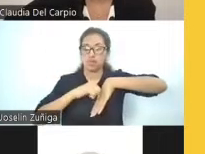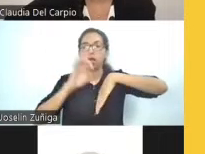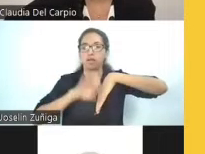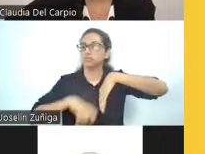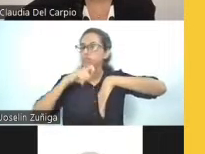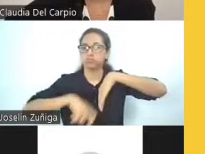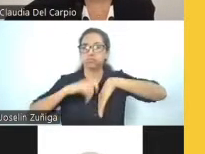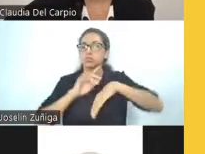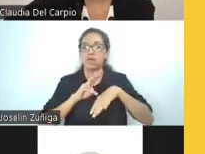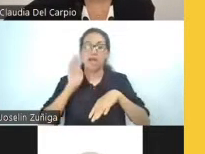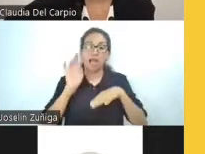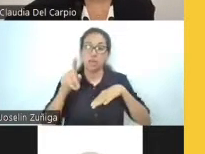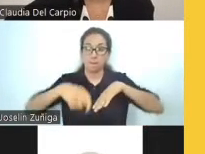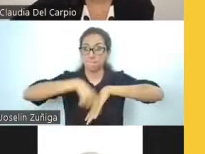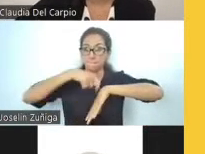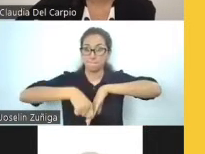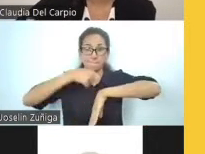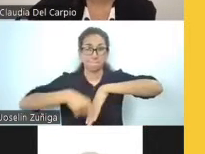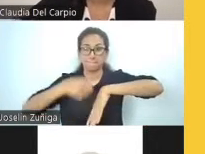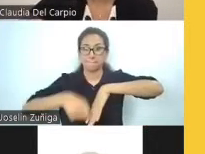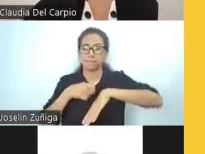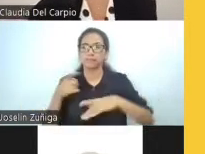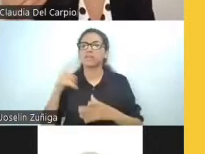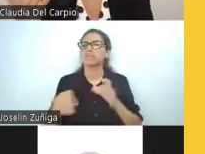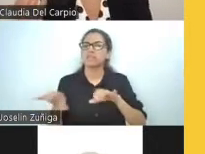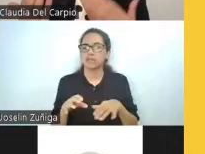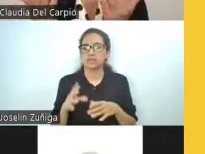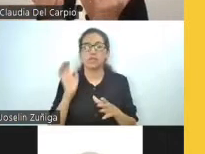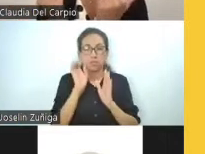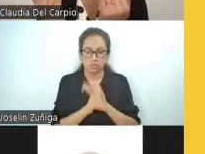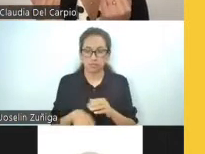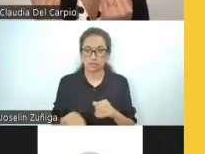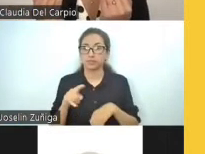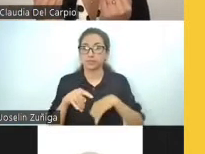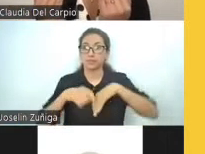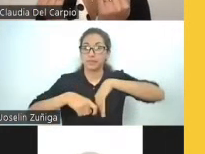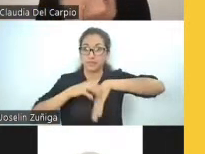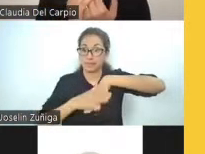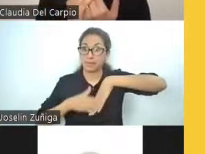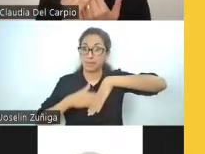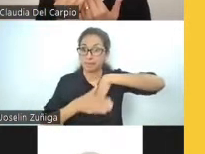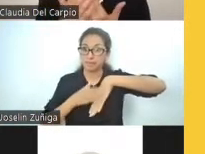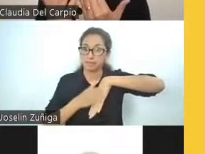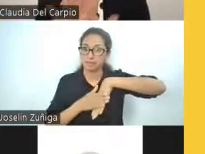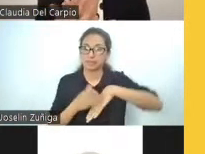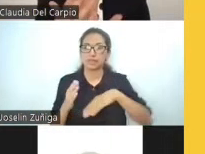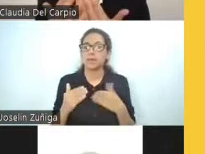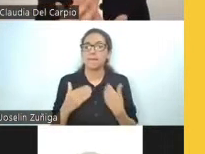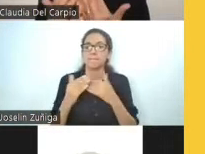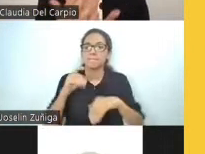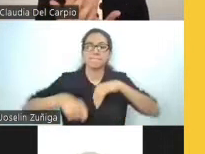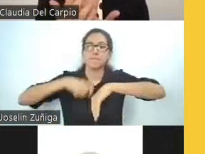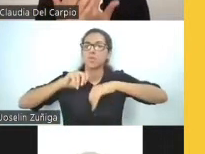retiramos todo el vello de esta piel, hace varias cosas. Uno, que esa piel esté en mayor roce